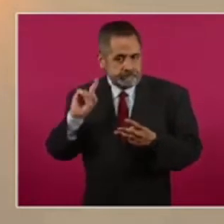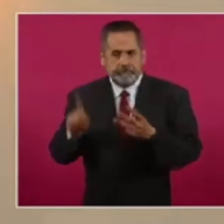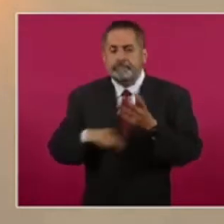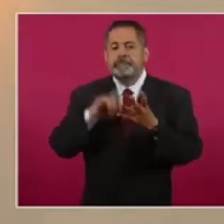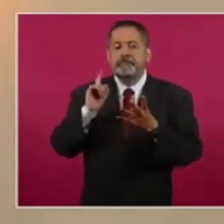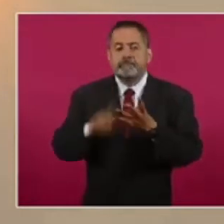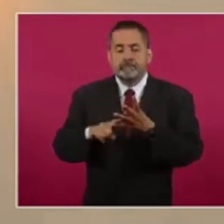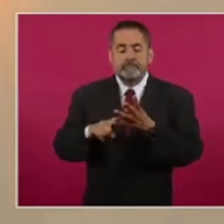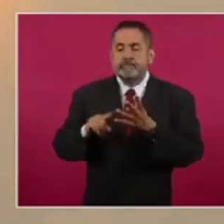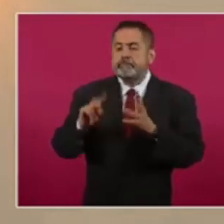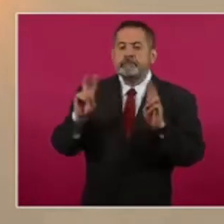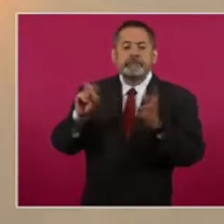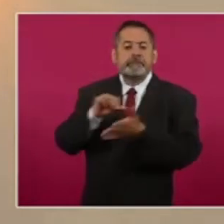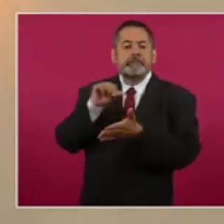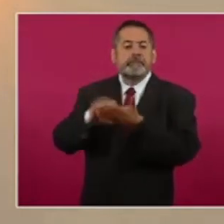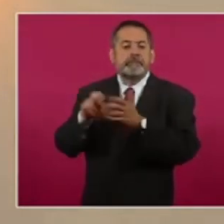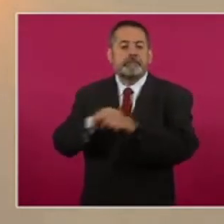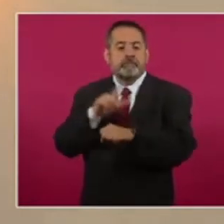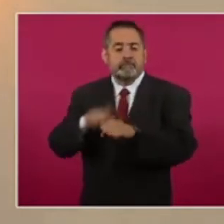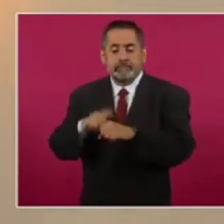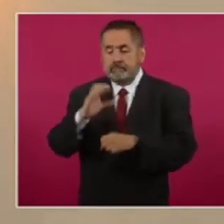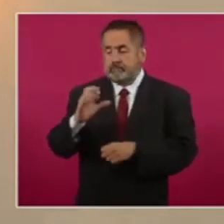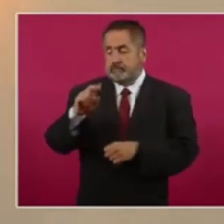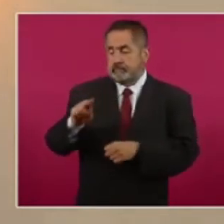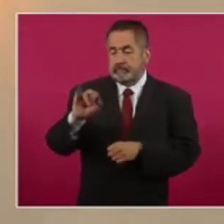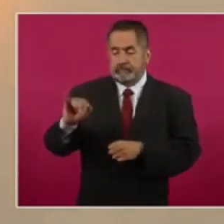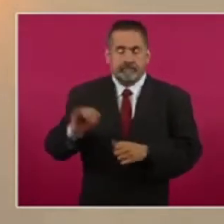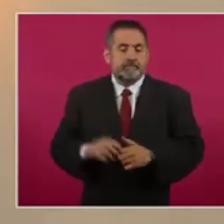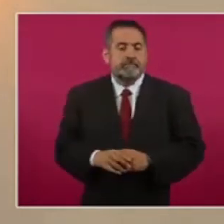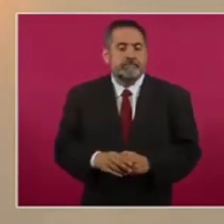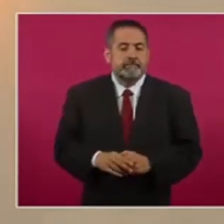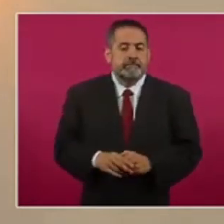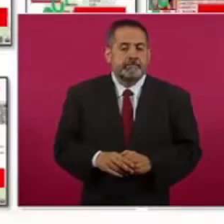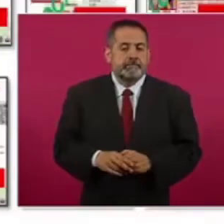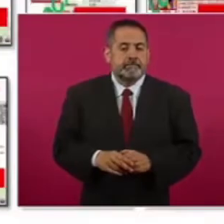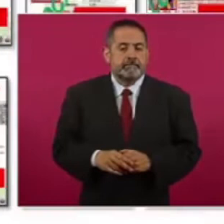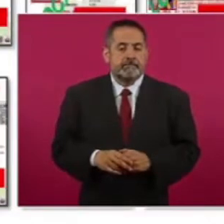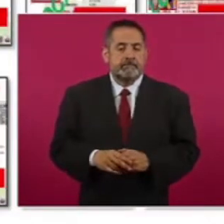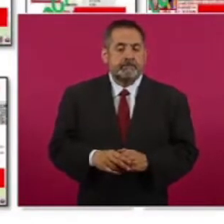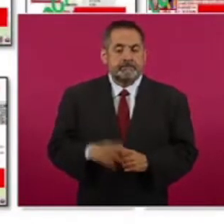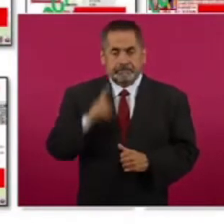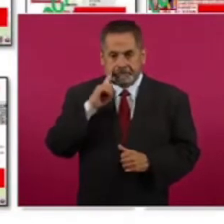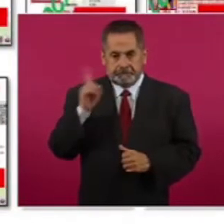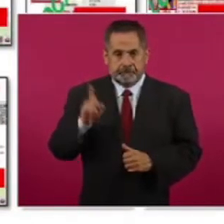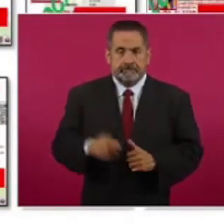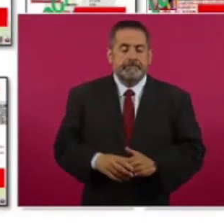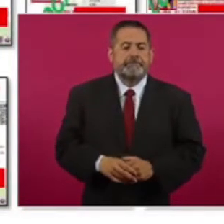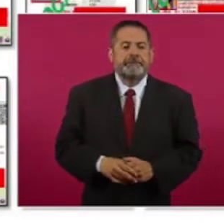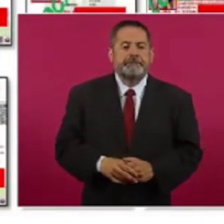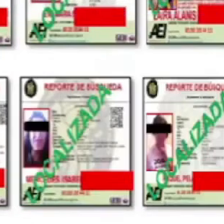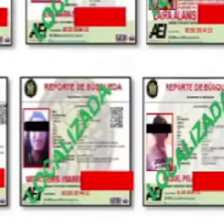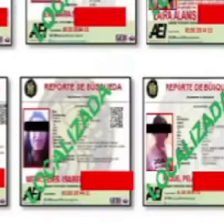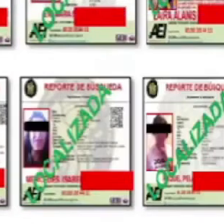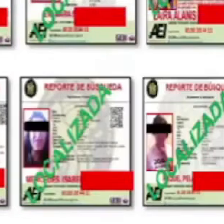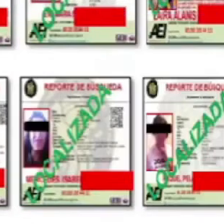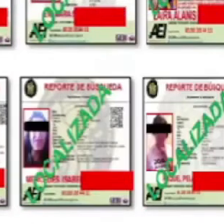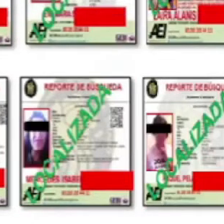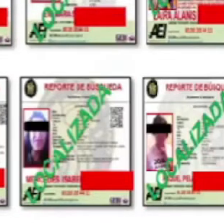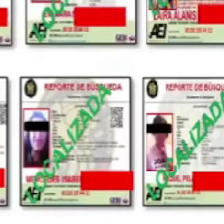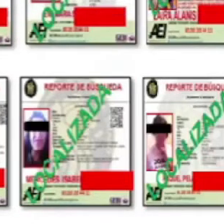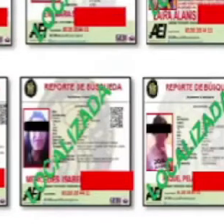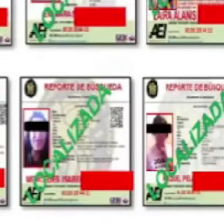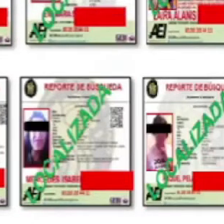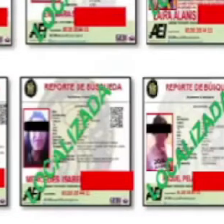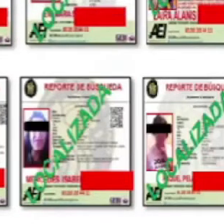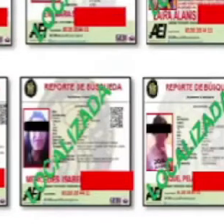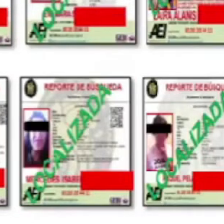de Inteligencia. Siguiente. Damos cuenta también de la localización